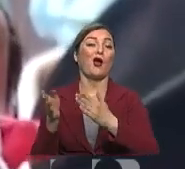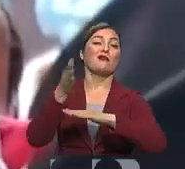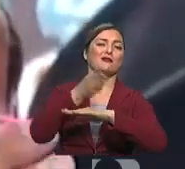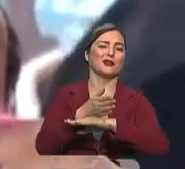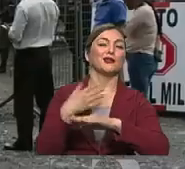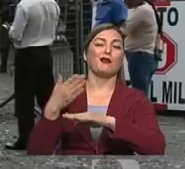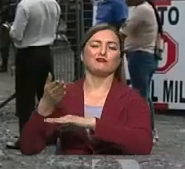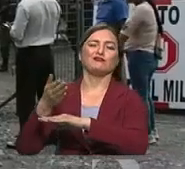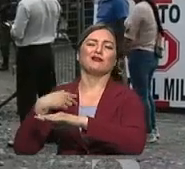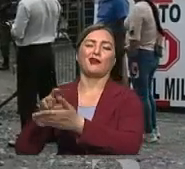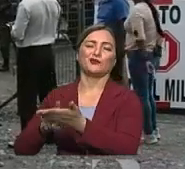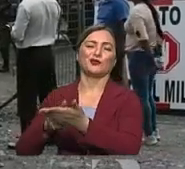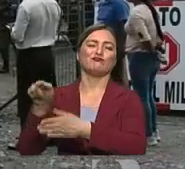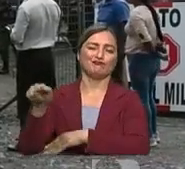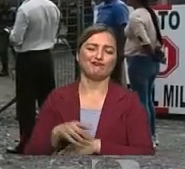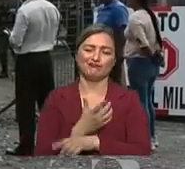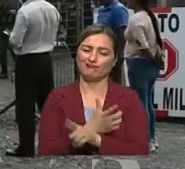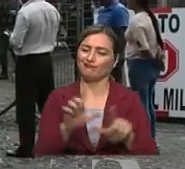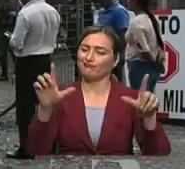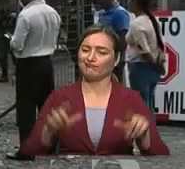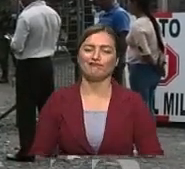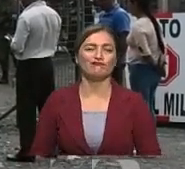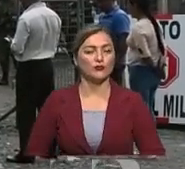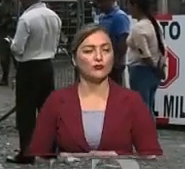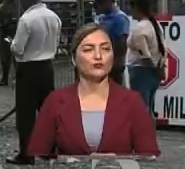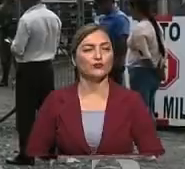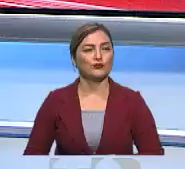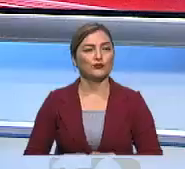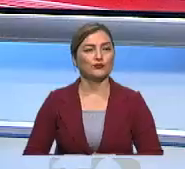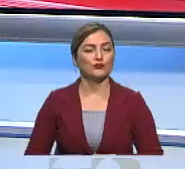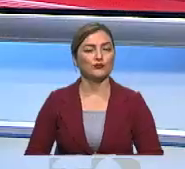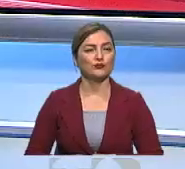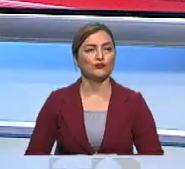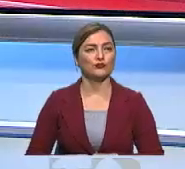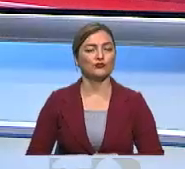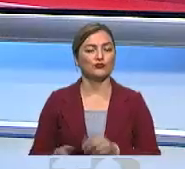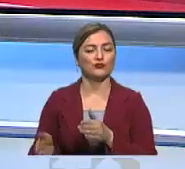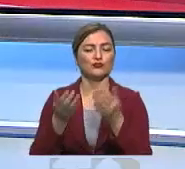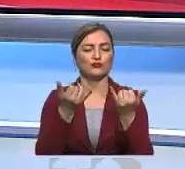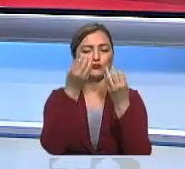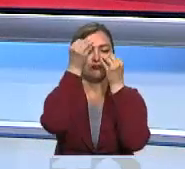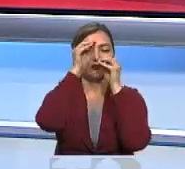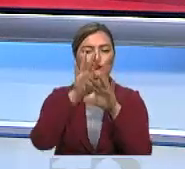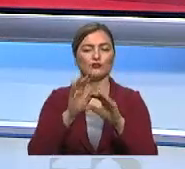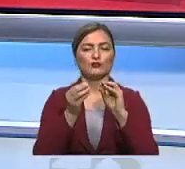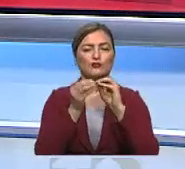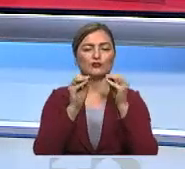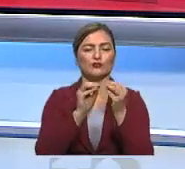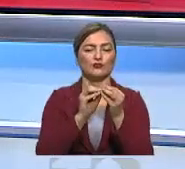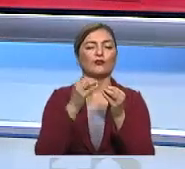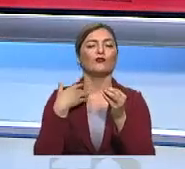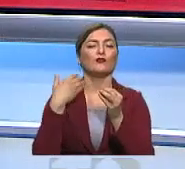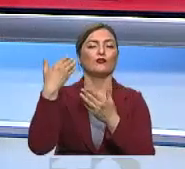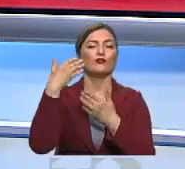ciudad de Macas, provincia de Morona, Santiago. Wilson Cabrera, 24 horas. Ahora les contamos que el bloque